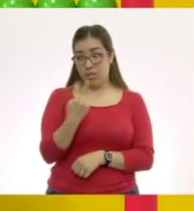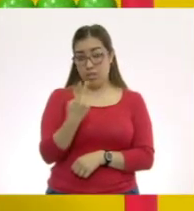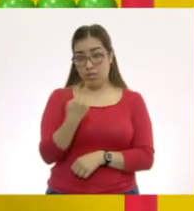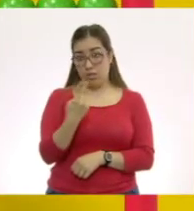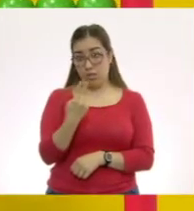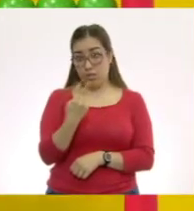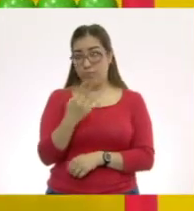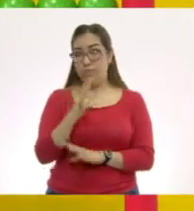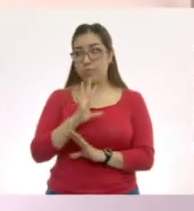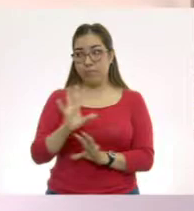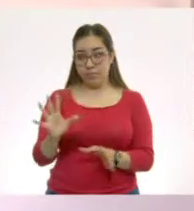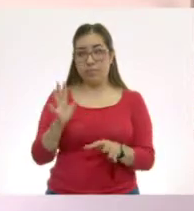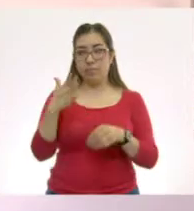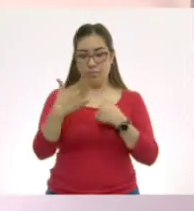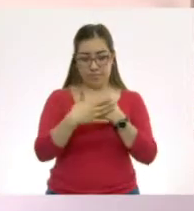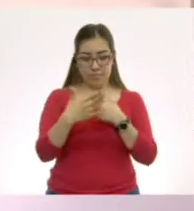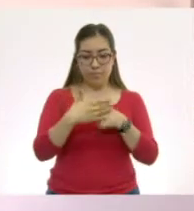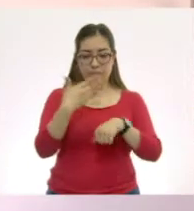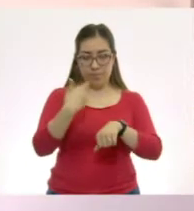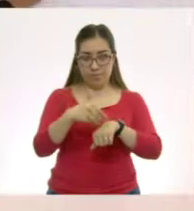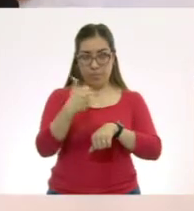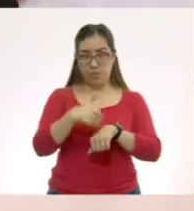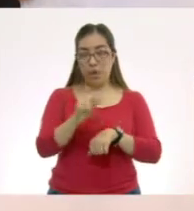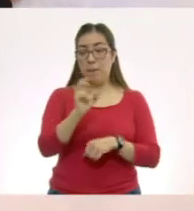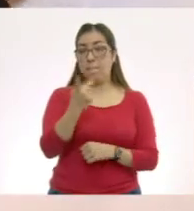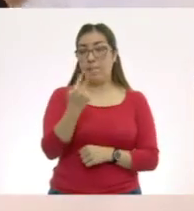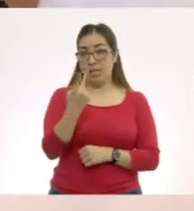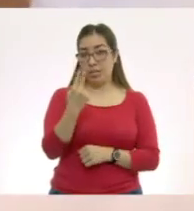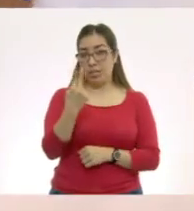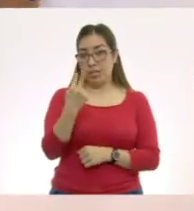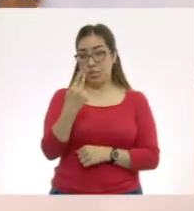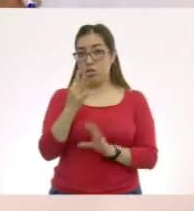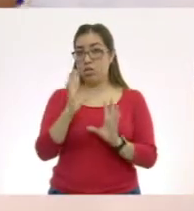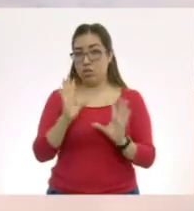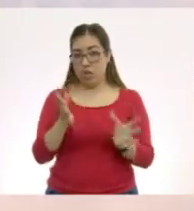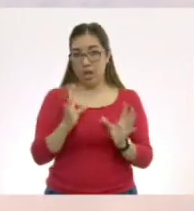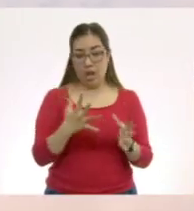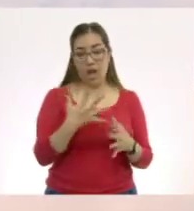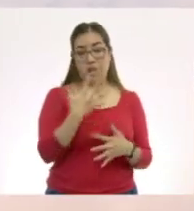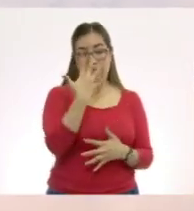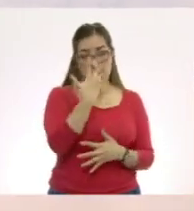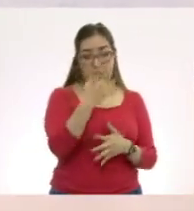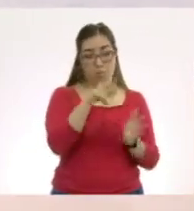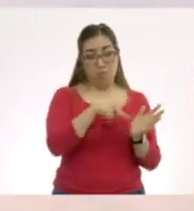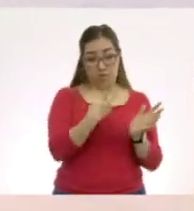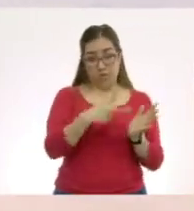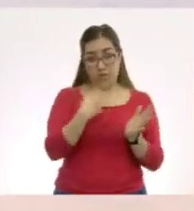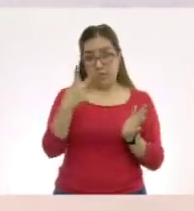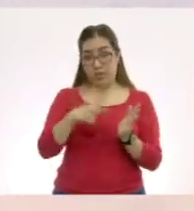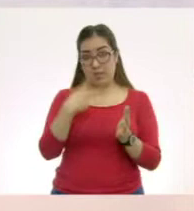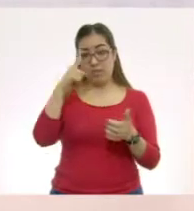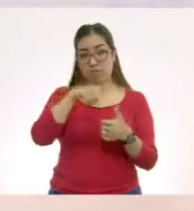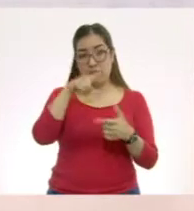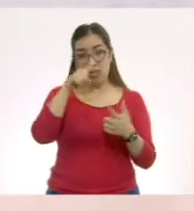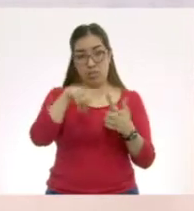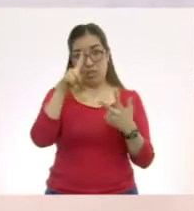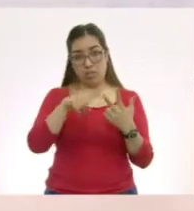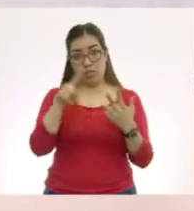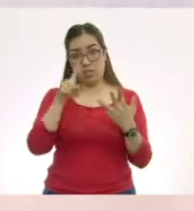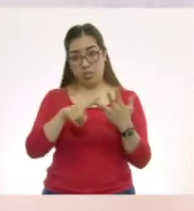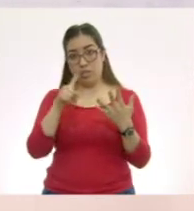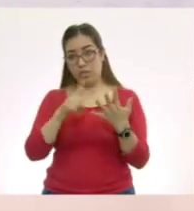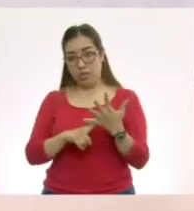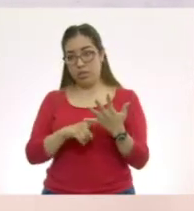25. Anotamos el siguiente número, es el 25. Ya llevamos 5 veces sumado el 5, nos faltan otras 5.